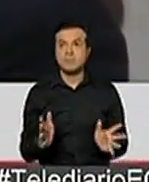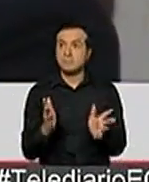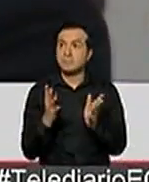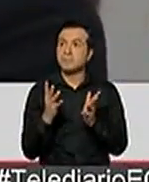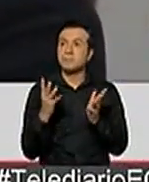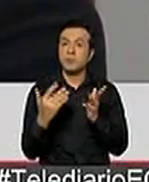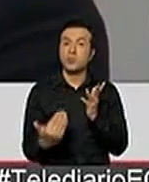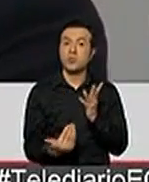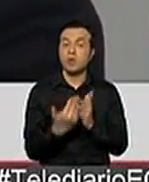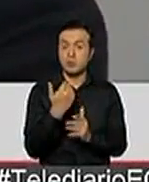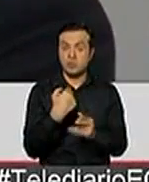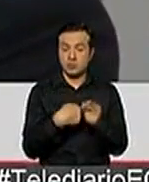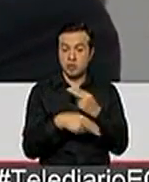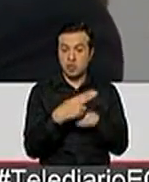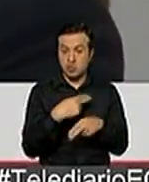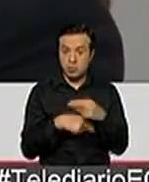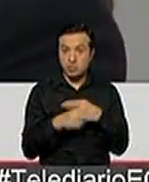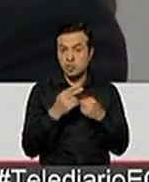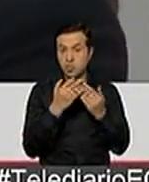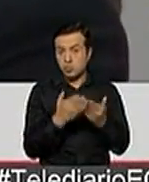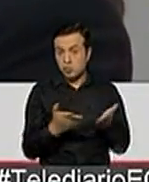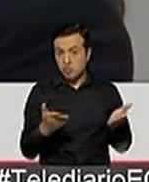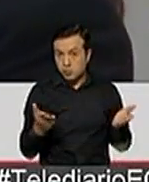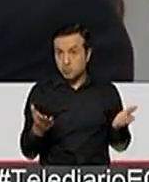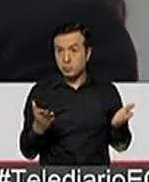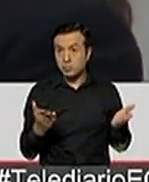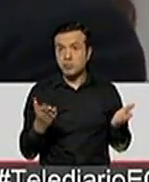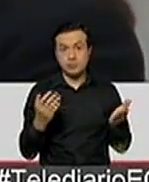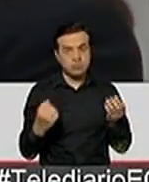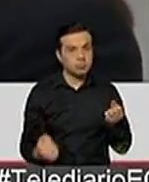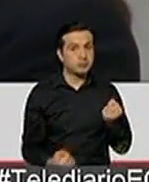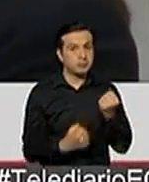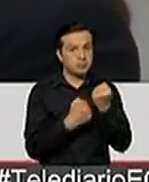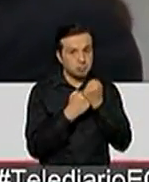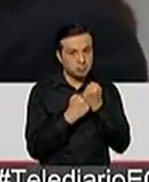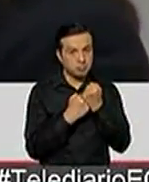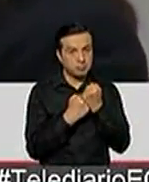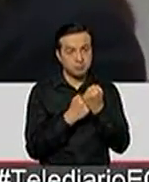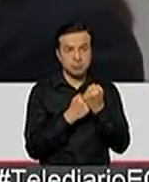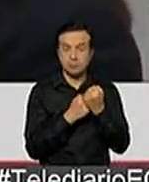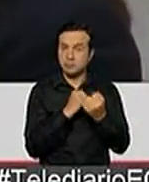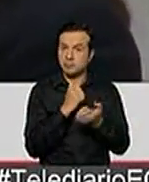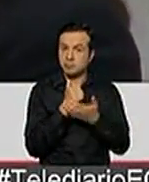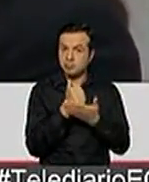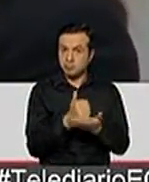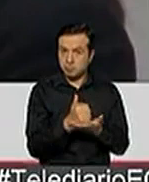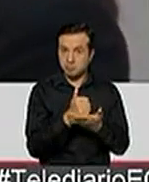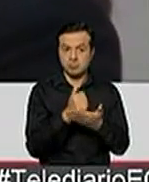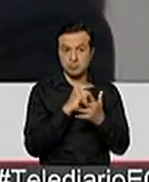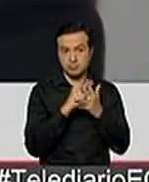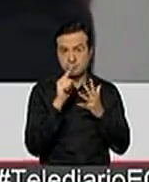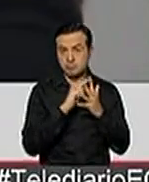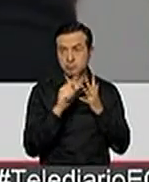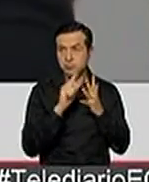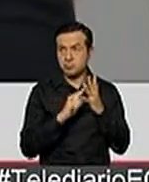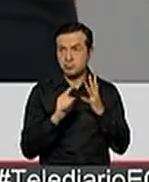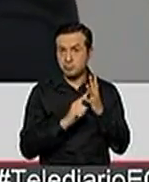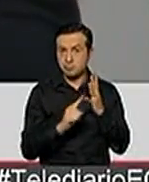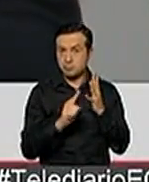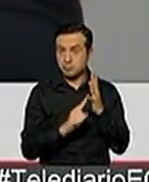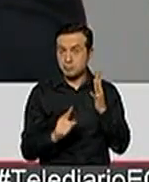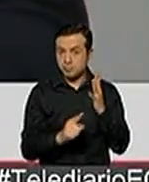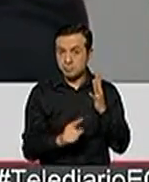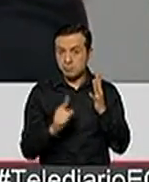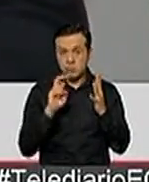identificar nuevos emprendimientos o productos que contribuyan al fortalecimiento y diversificación de la